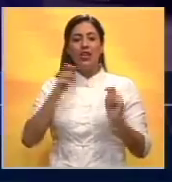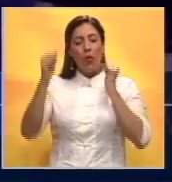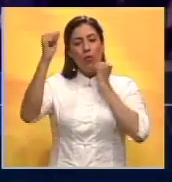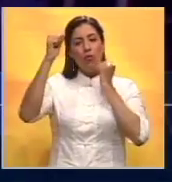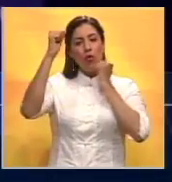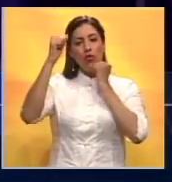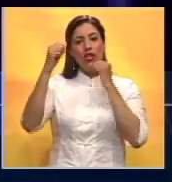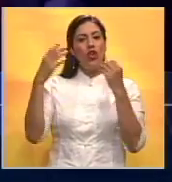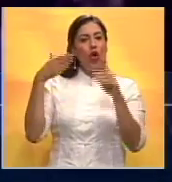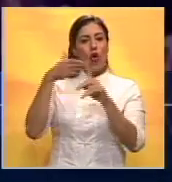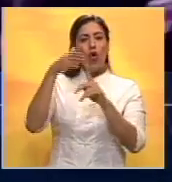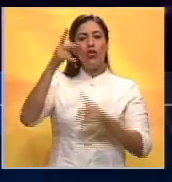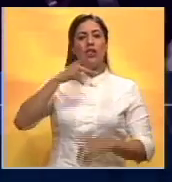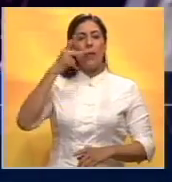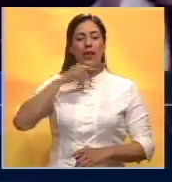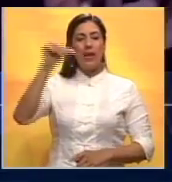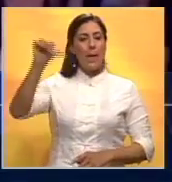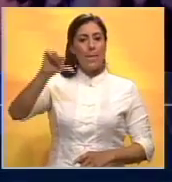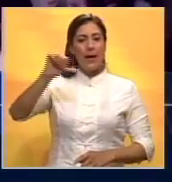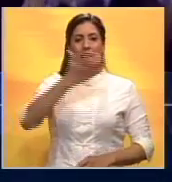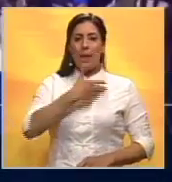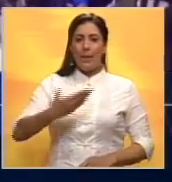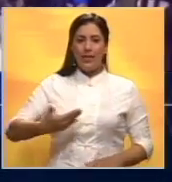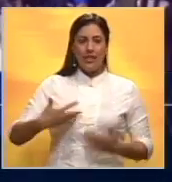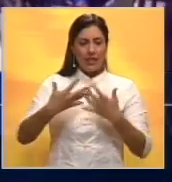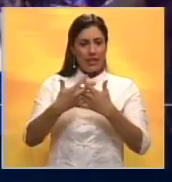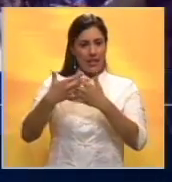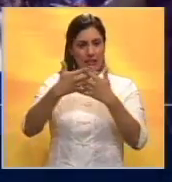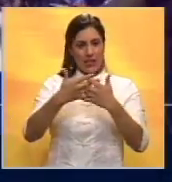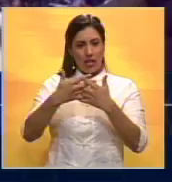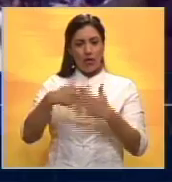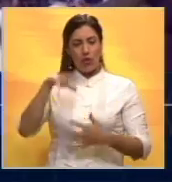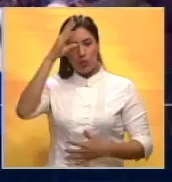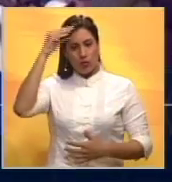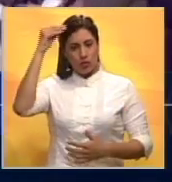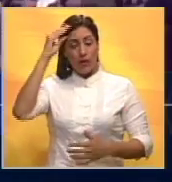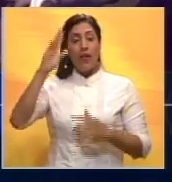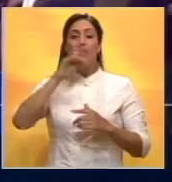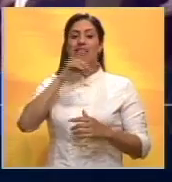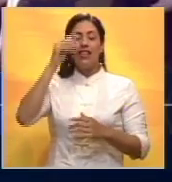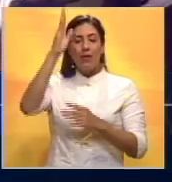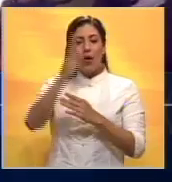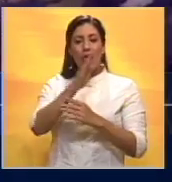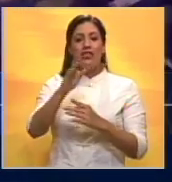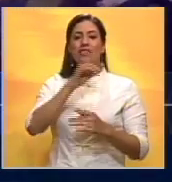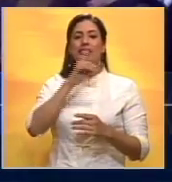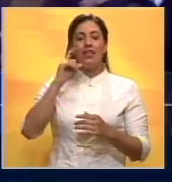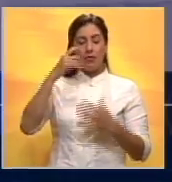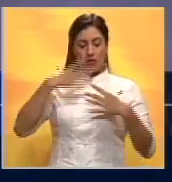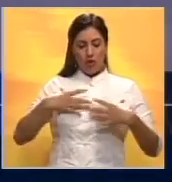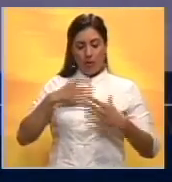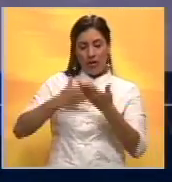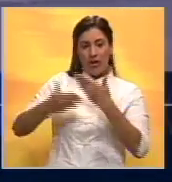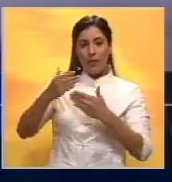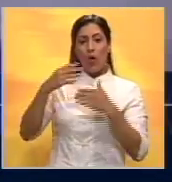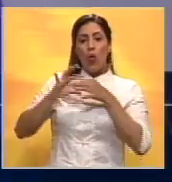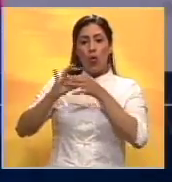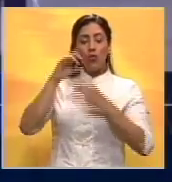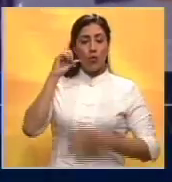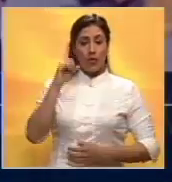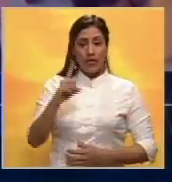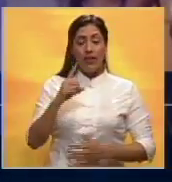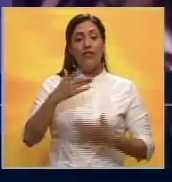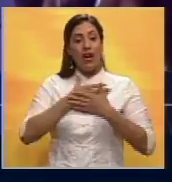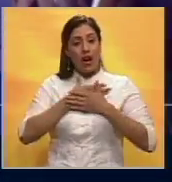protesta contra las políticas migratorias del presidente de Estados Unidos Donald Trump bautizada con la etiqueta ti Together la acción defiende la